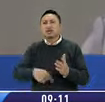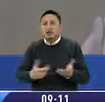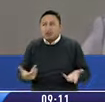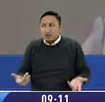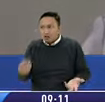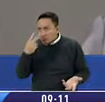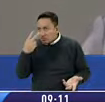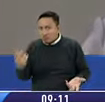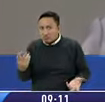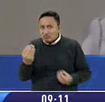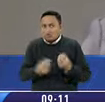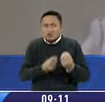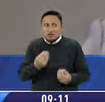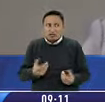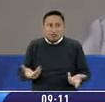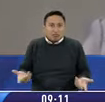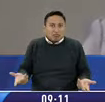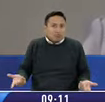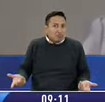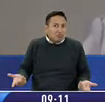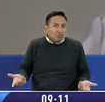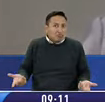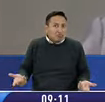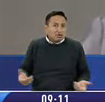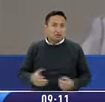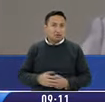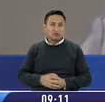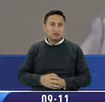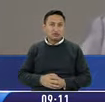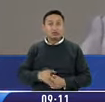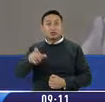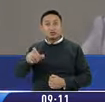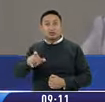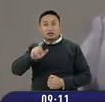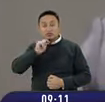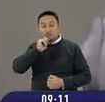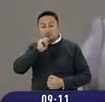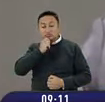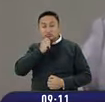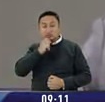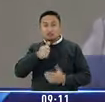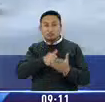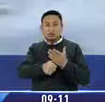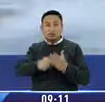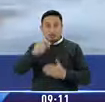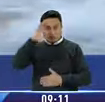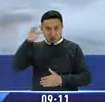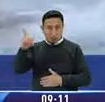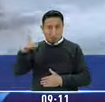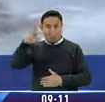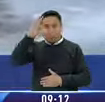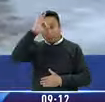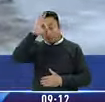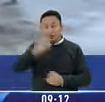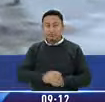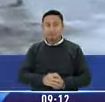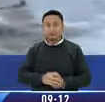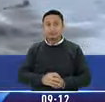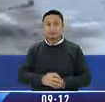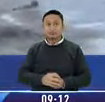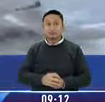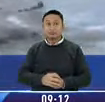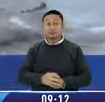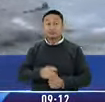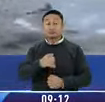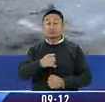nadie sabe exactamente de qué se trata, que parece que es tan secreto que ni la propia ministra del Interior lo conoce. Además, indicaron que la ola de